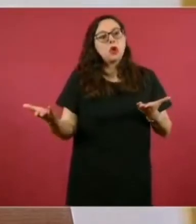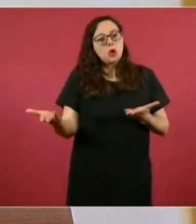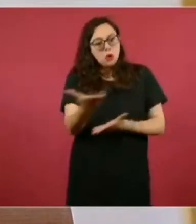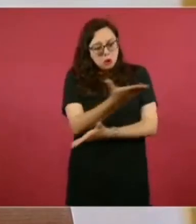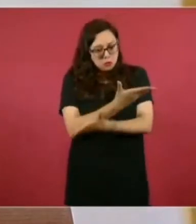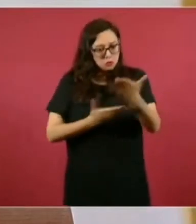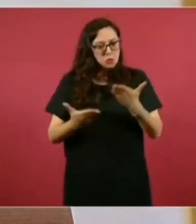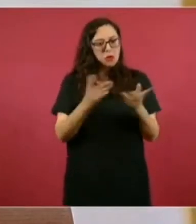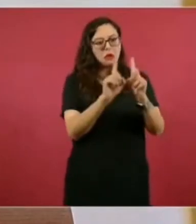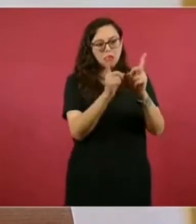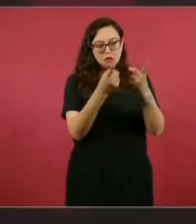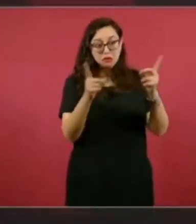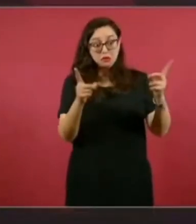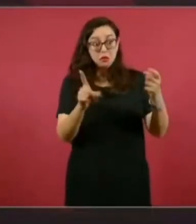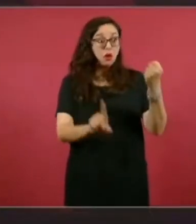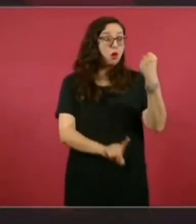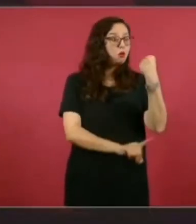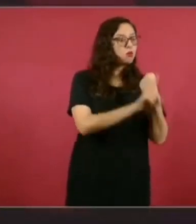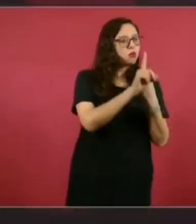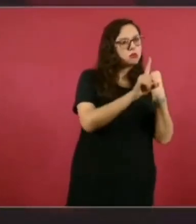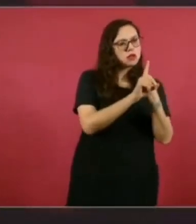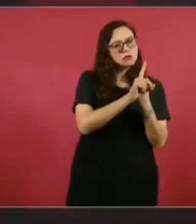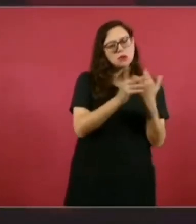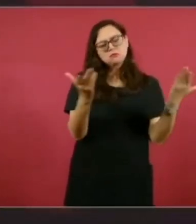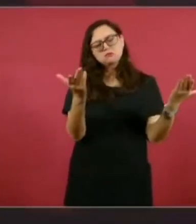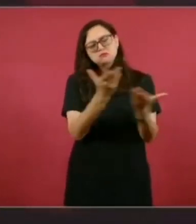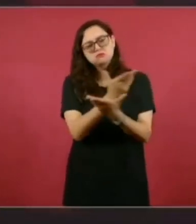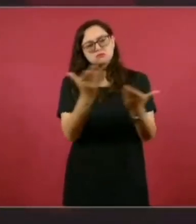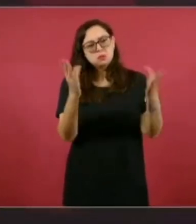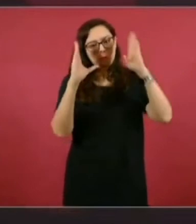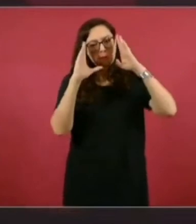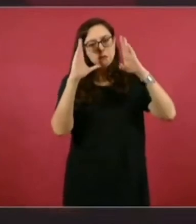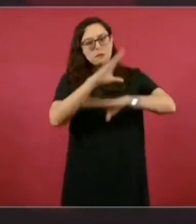de solución pacífica a las controversias.